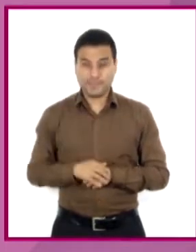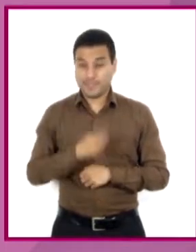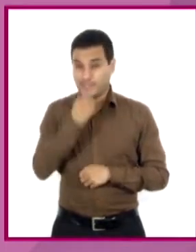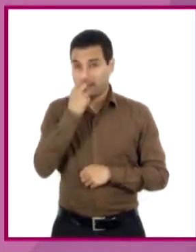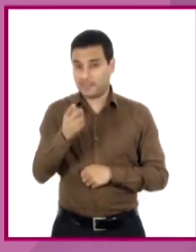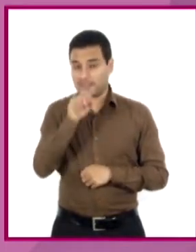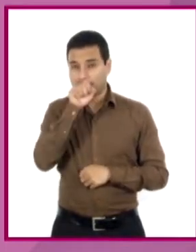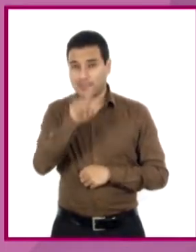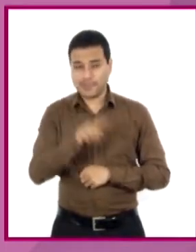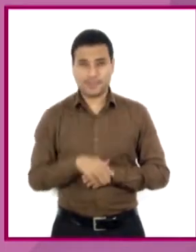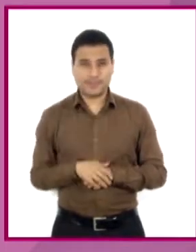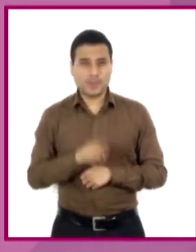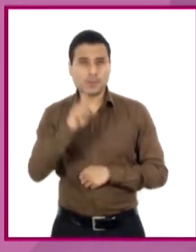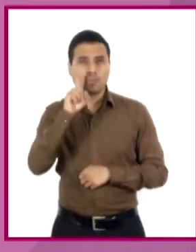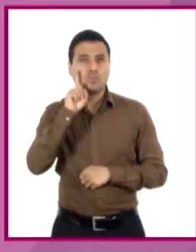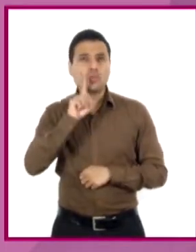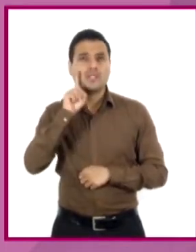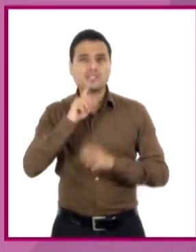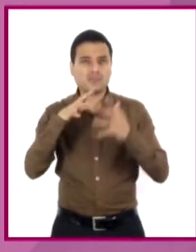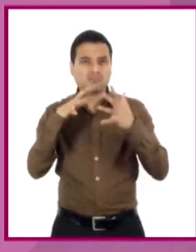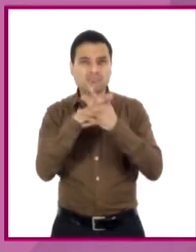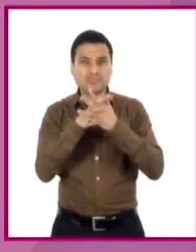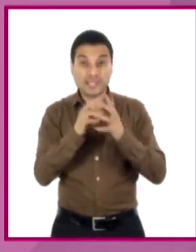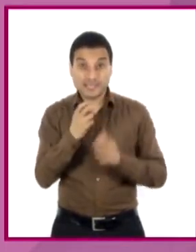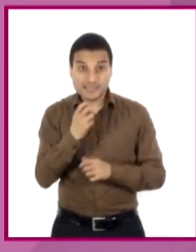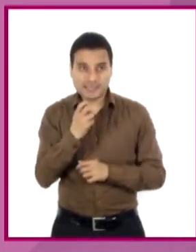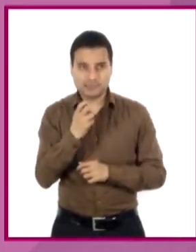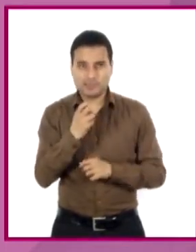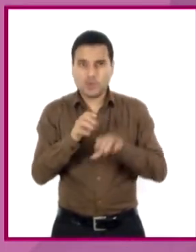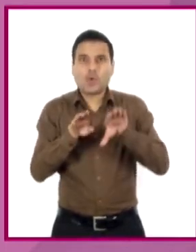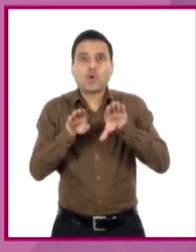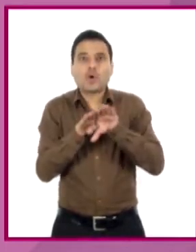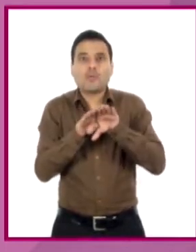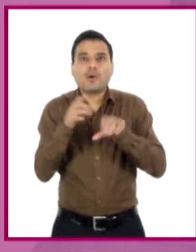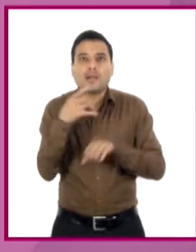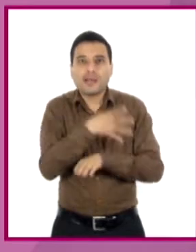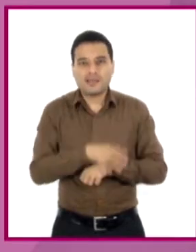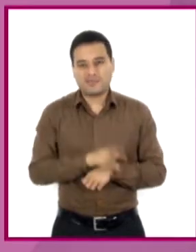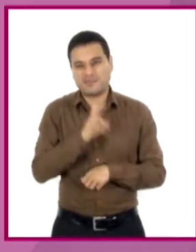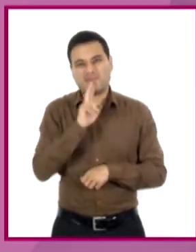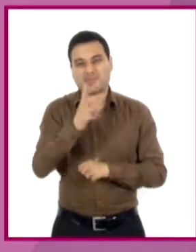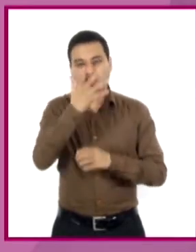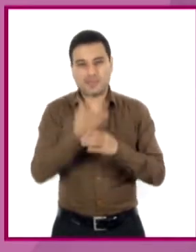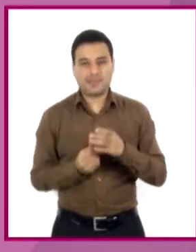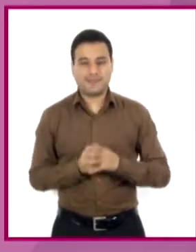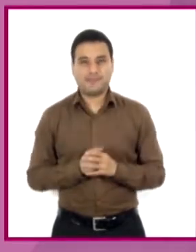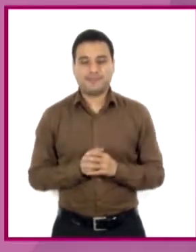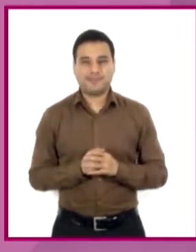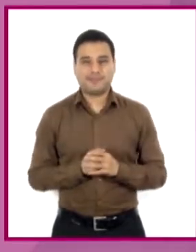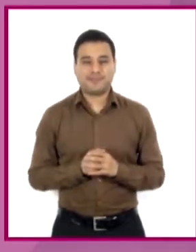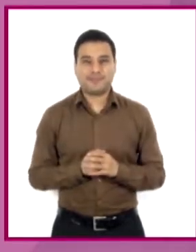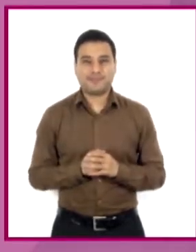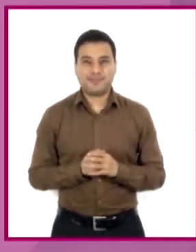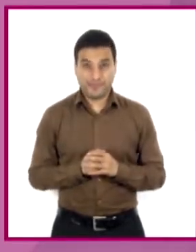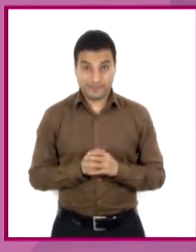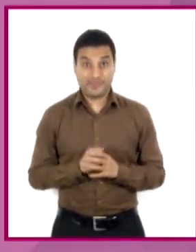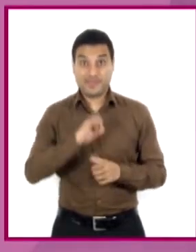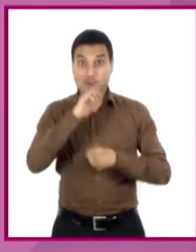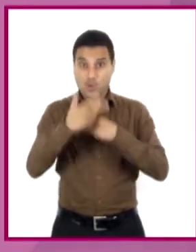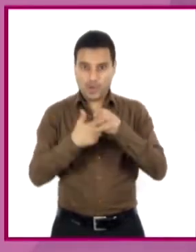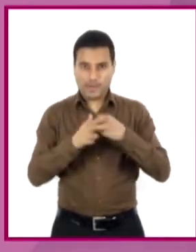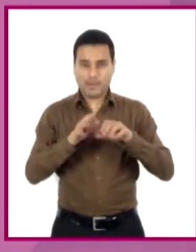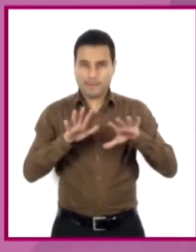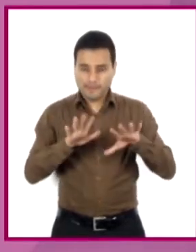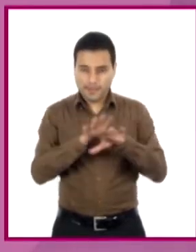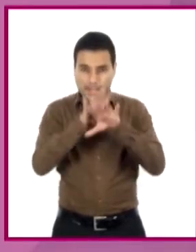batalla contra las mujeres son las únicas que se ganan huyendo". Además de modificar el mapa de Europa,